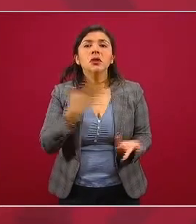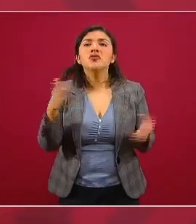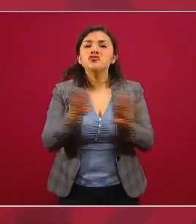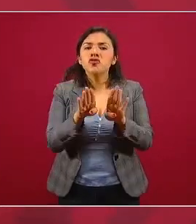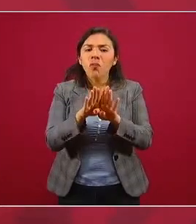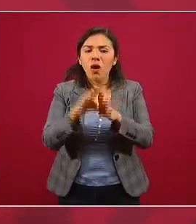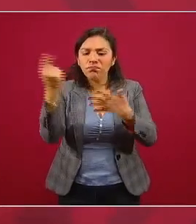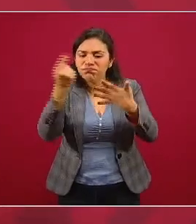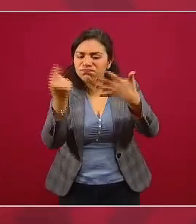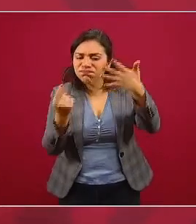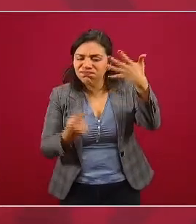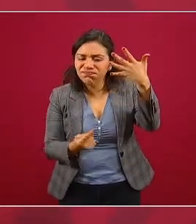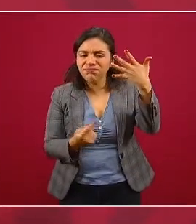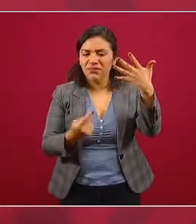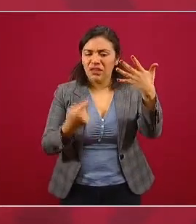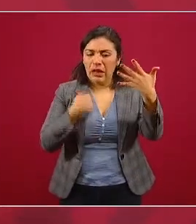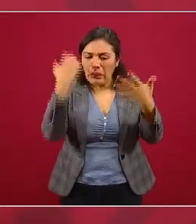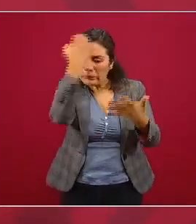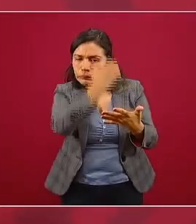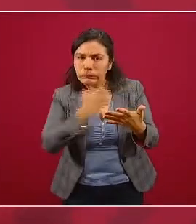elementos, o sea, no hay